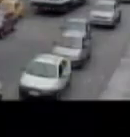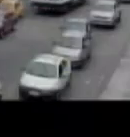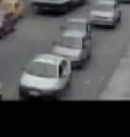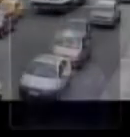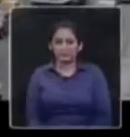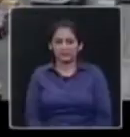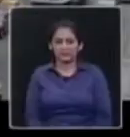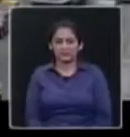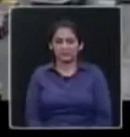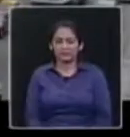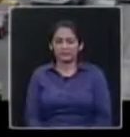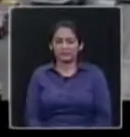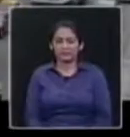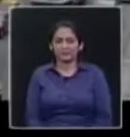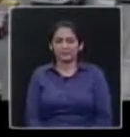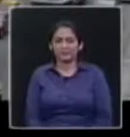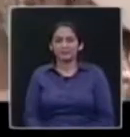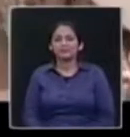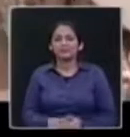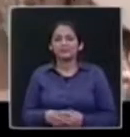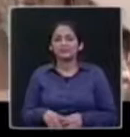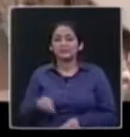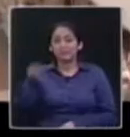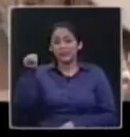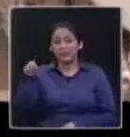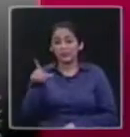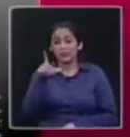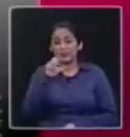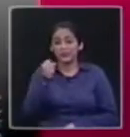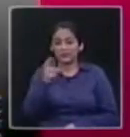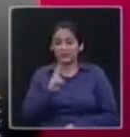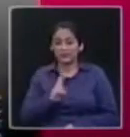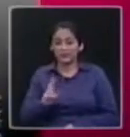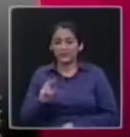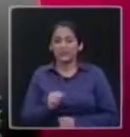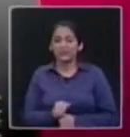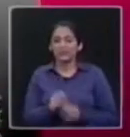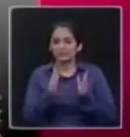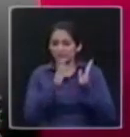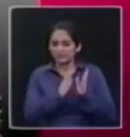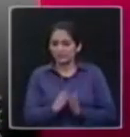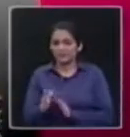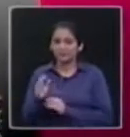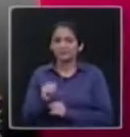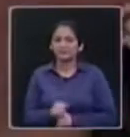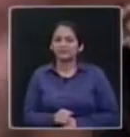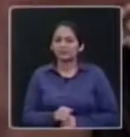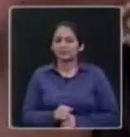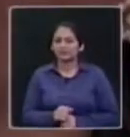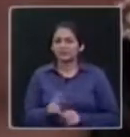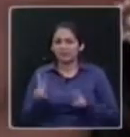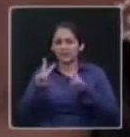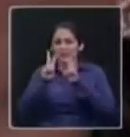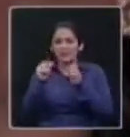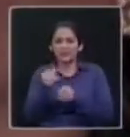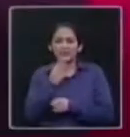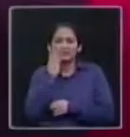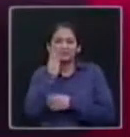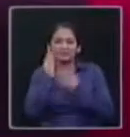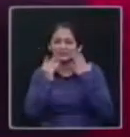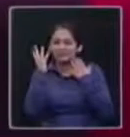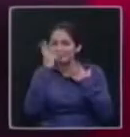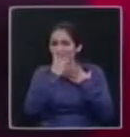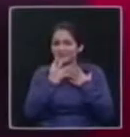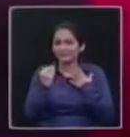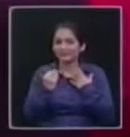el centro comercial molde el sur organizó la jornada expobelleza 2017 para festejar a las madres con demostraciones conferencias